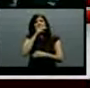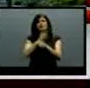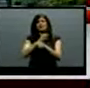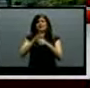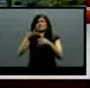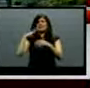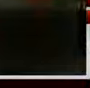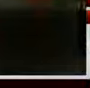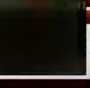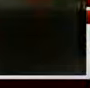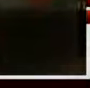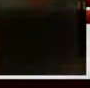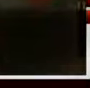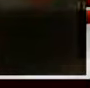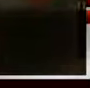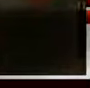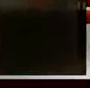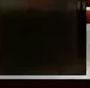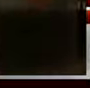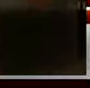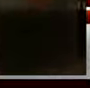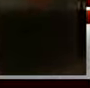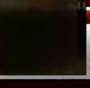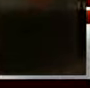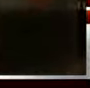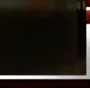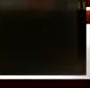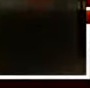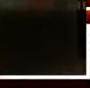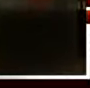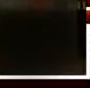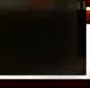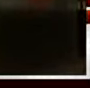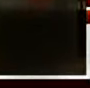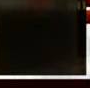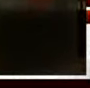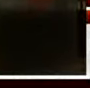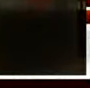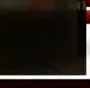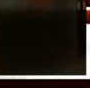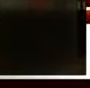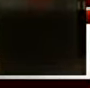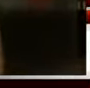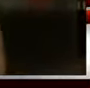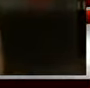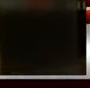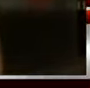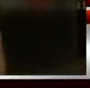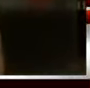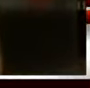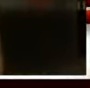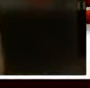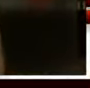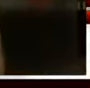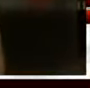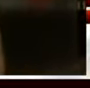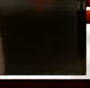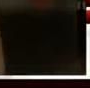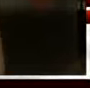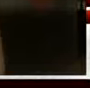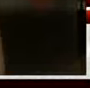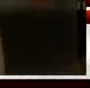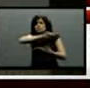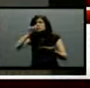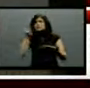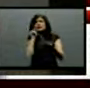Partido Acción Nacional, Isabel, para que lo mantengan en el tercer lugar de las preferencias electorales ahora mismo? Mire, déjeme